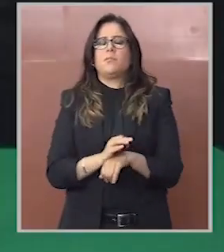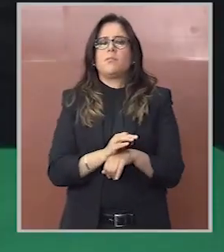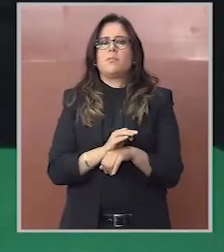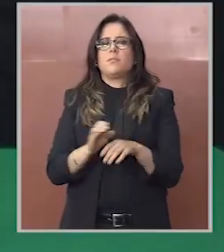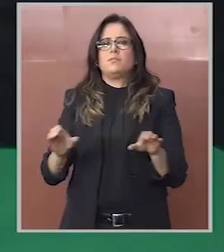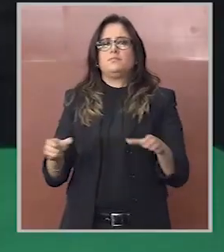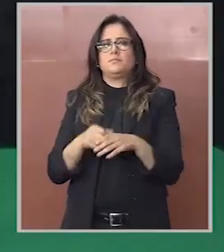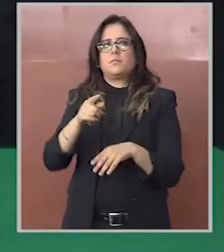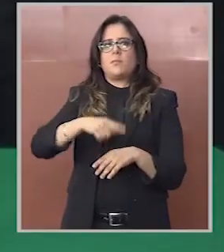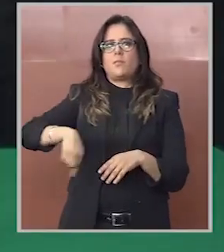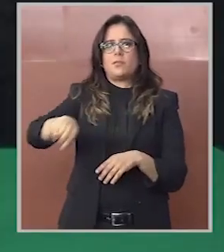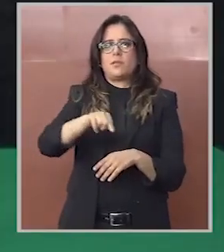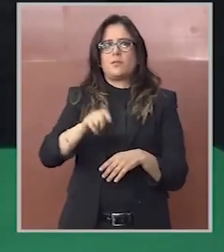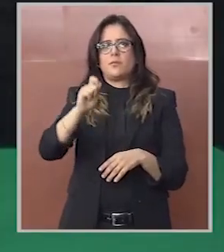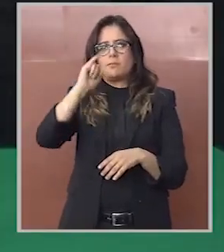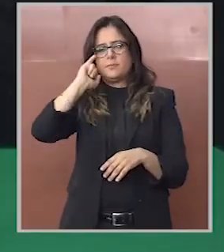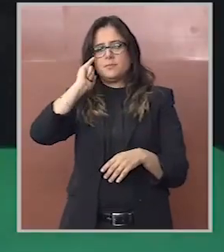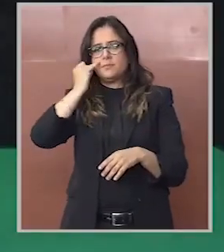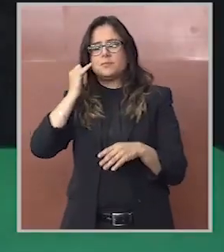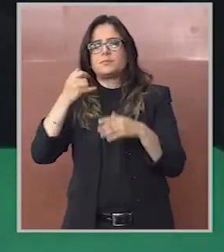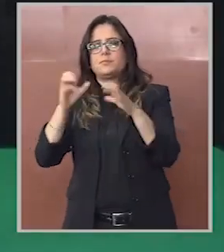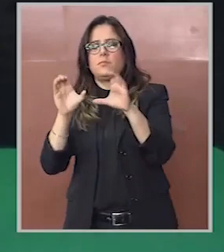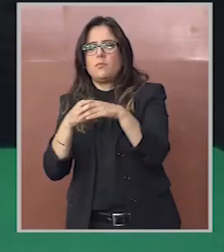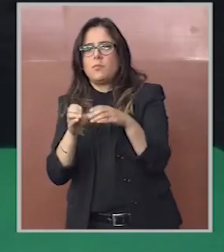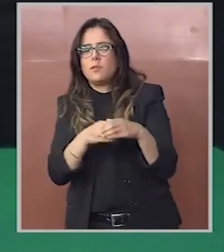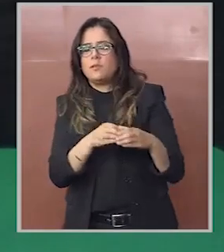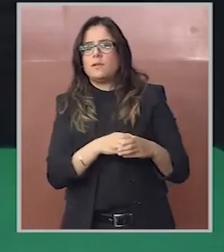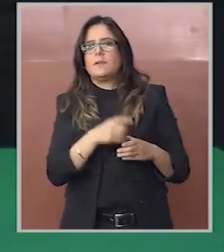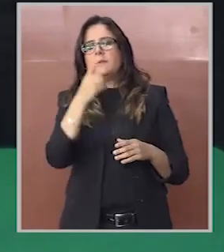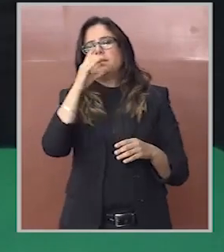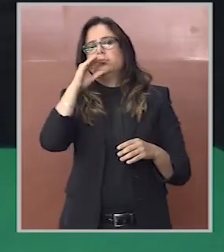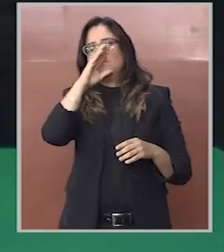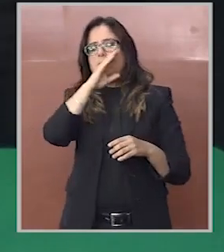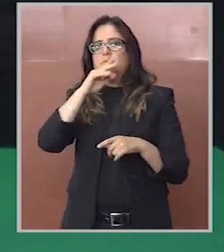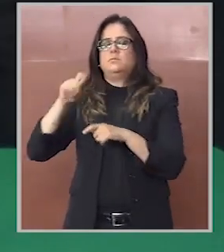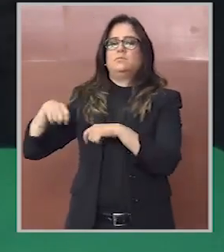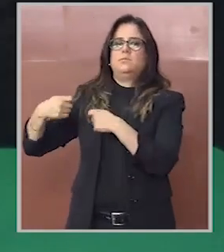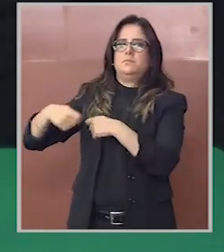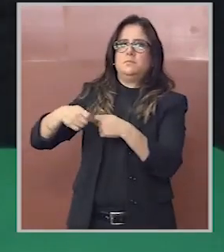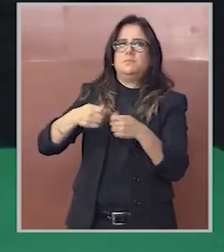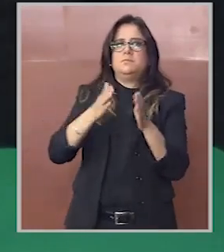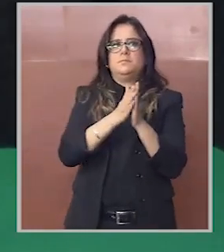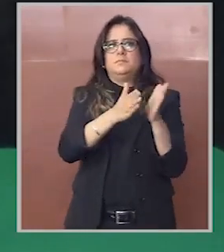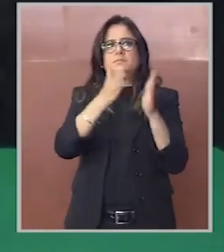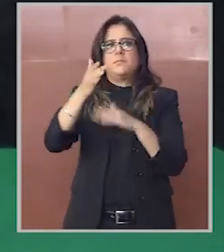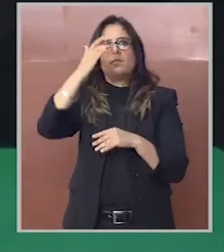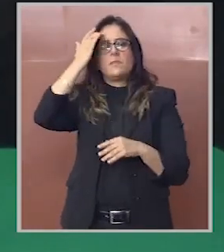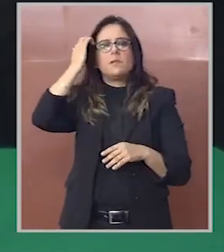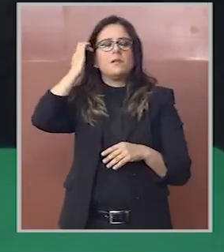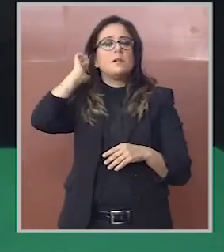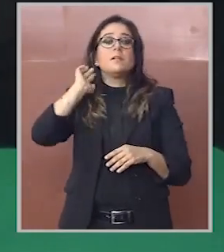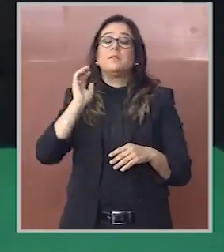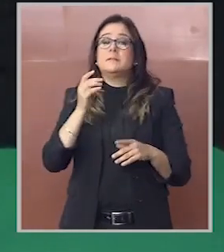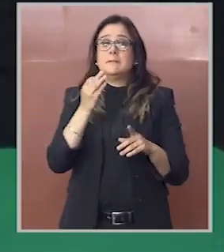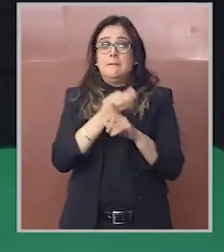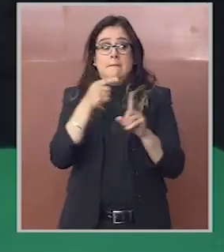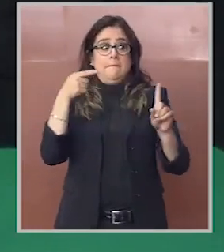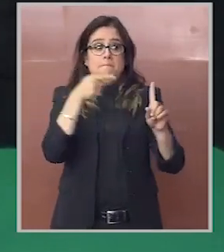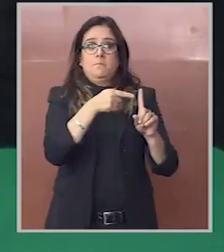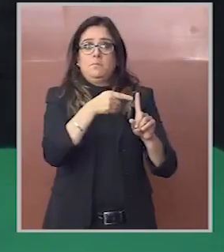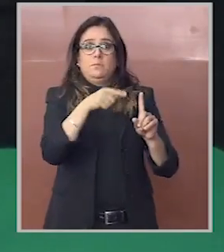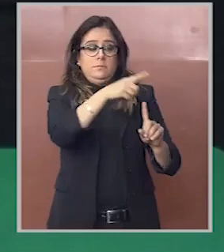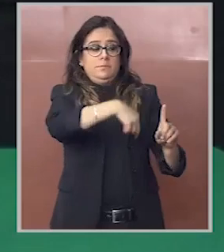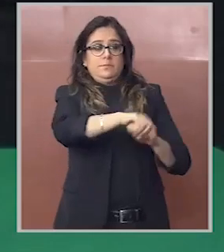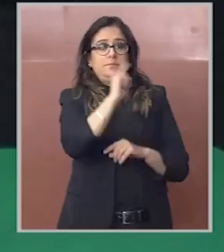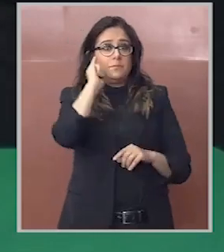comunidades afrodescendientes adelante eh En el caso de los pueblos indígenas felizmente ya yute y flora lo han